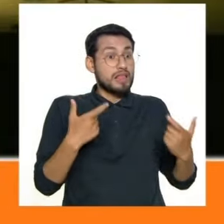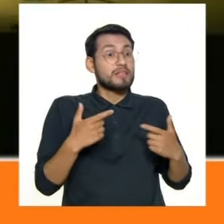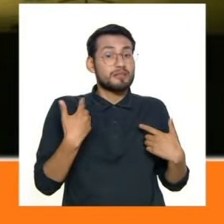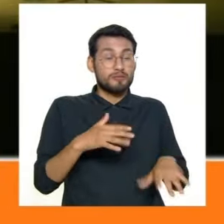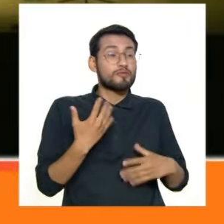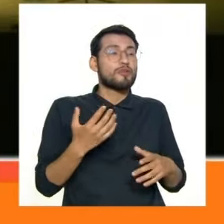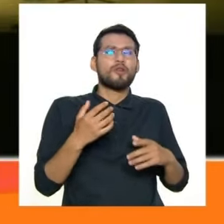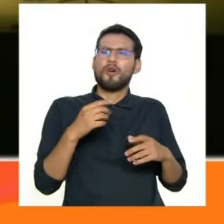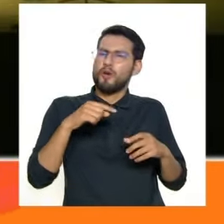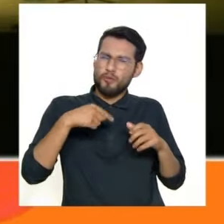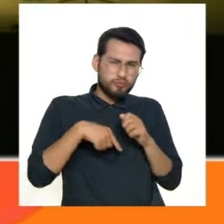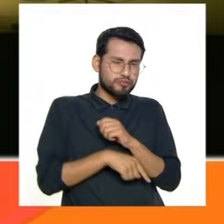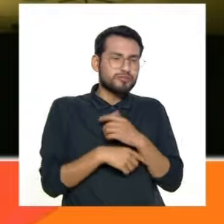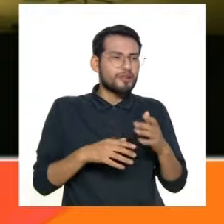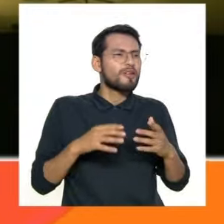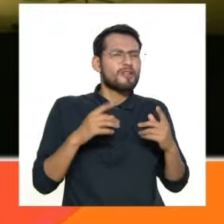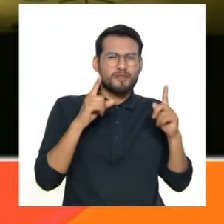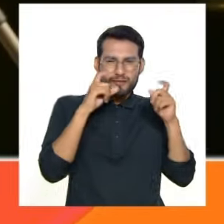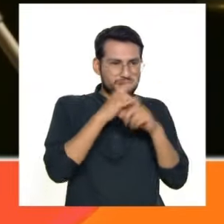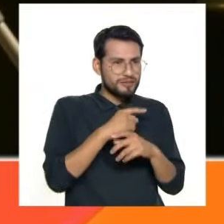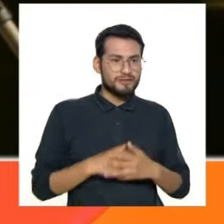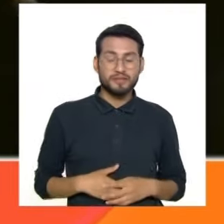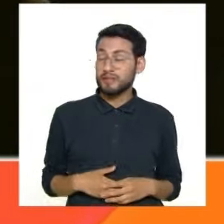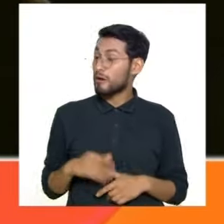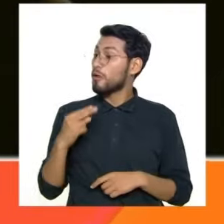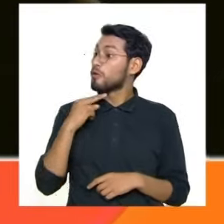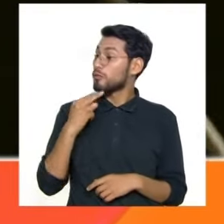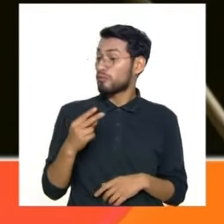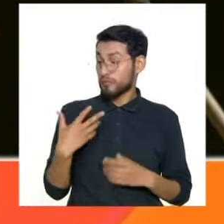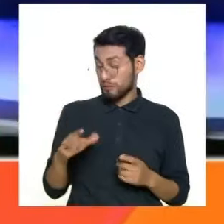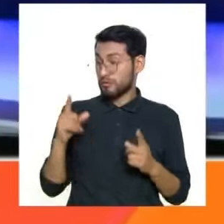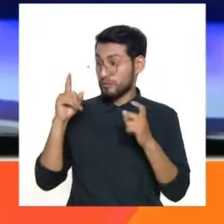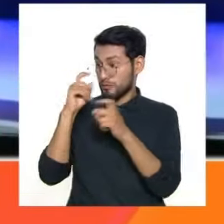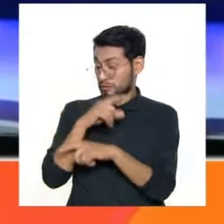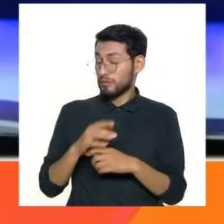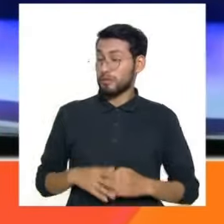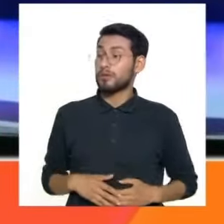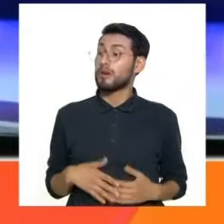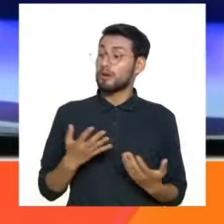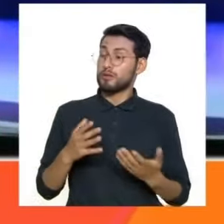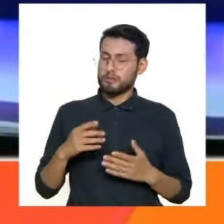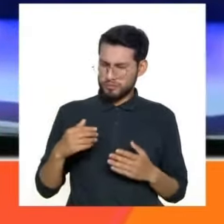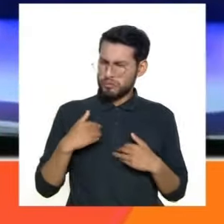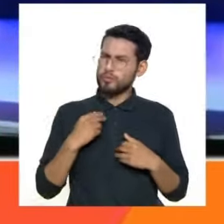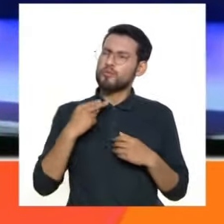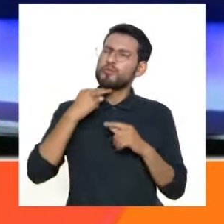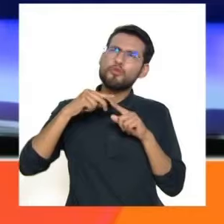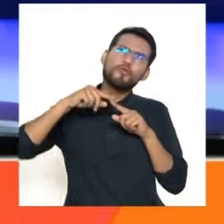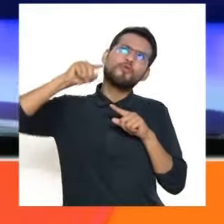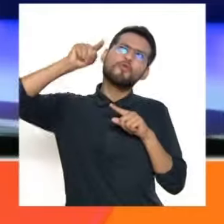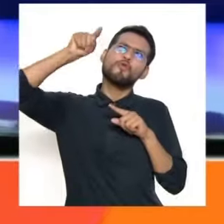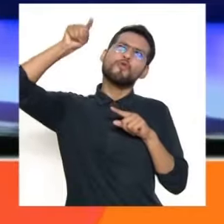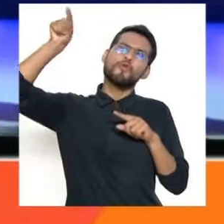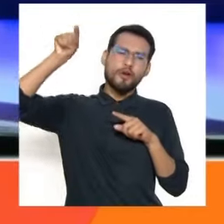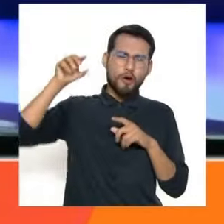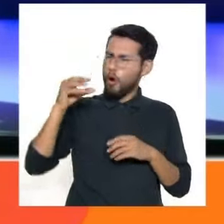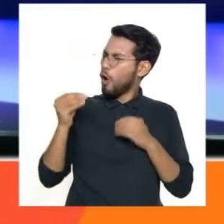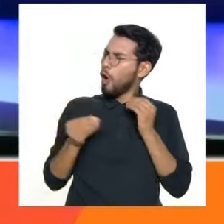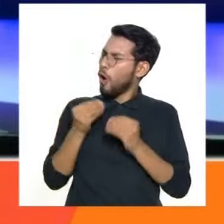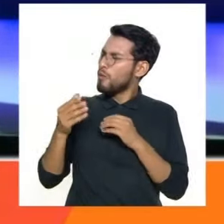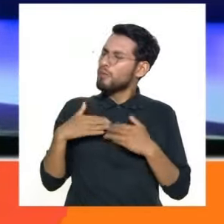repertorio muy complejo muy difícil es una voz muy difícil de hecho es un registro vocal muy alto cómo así